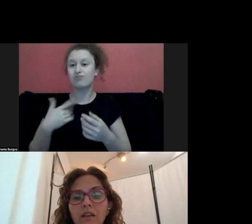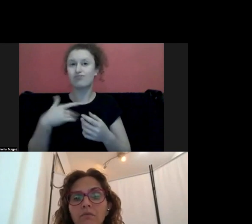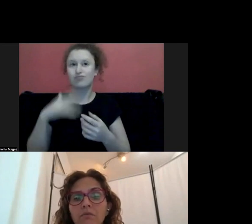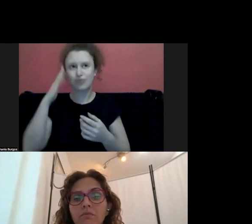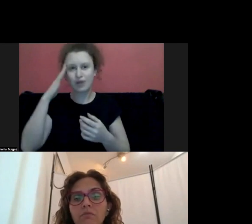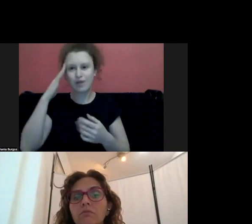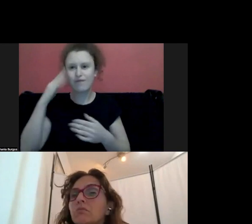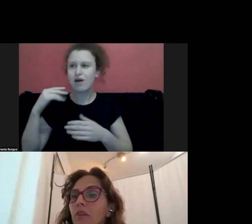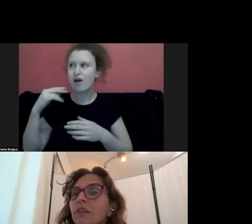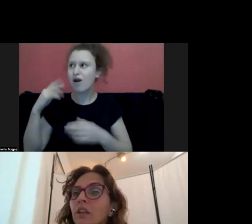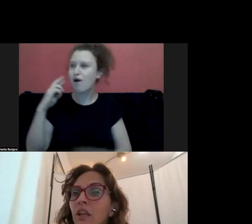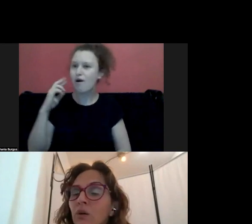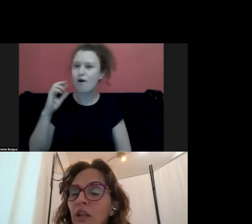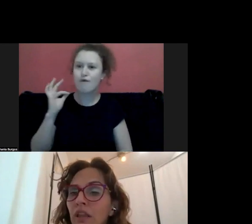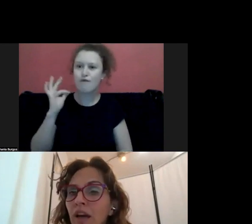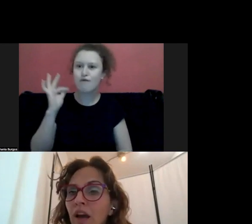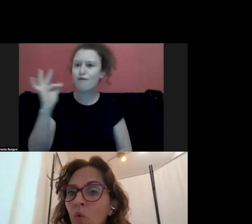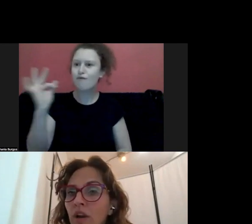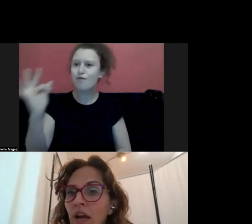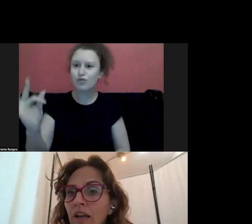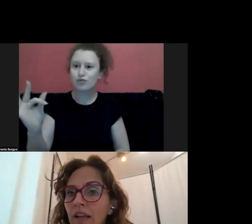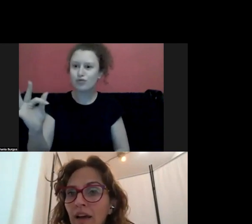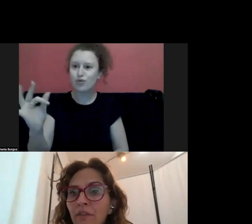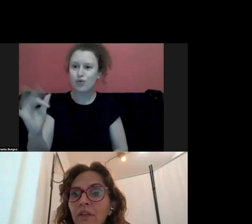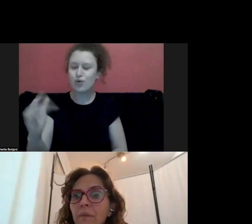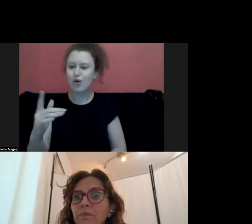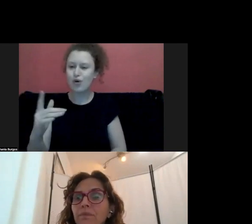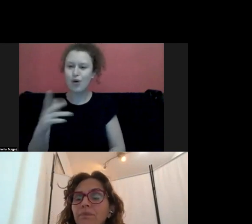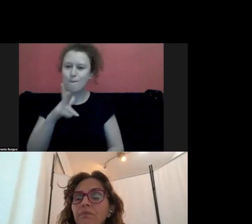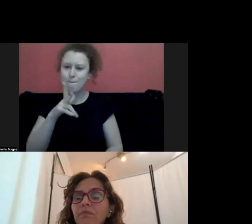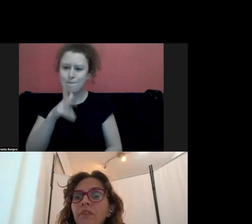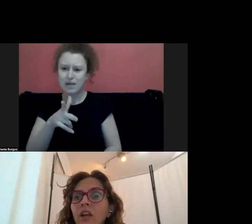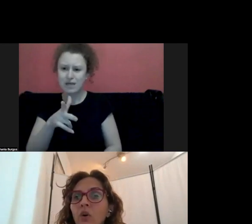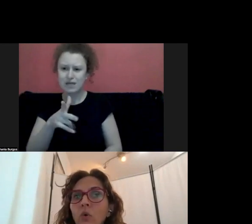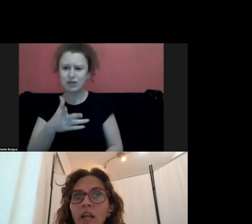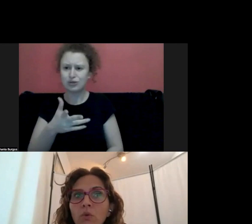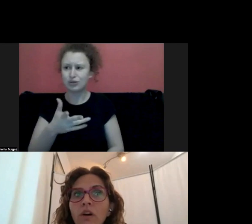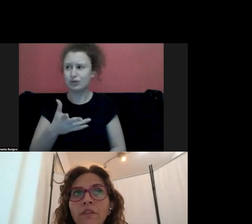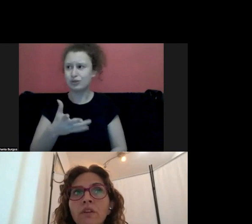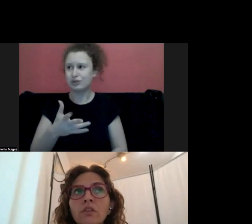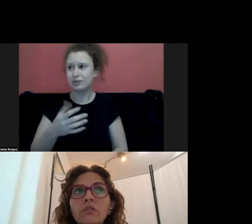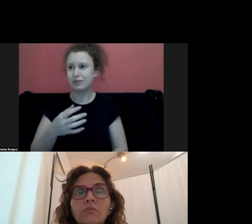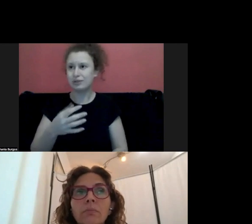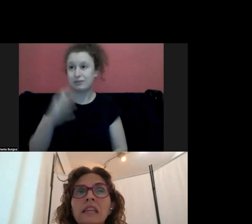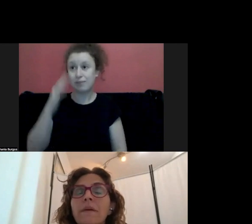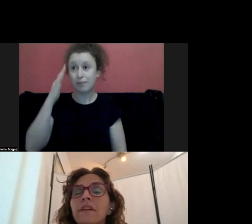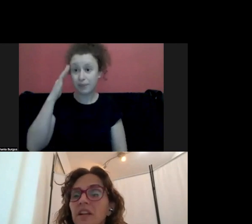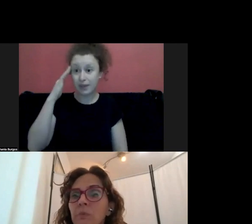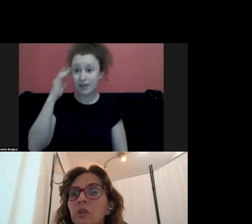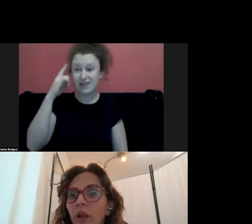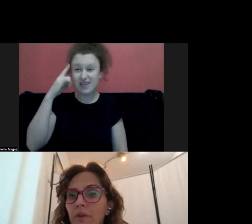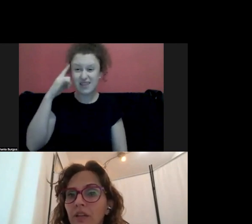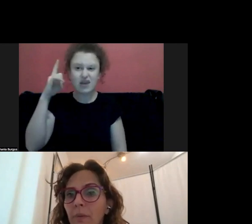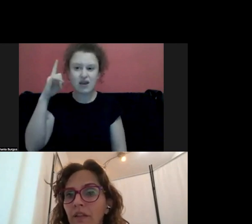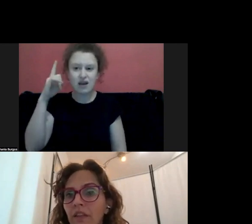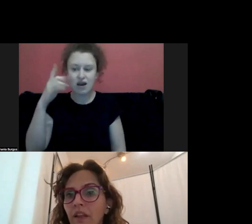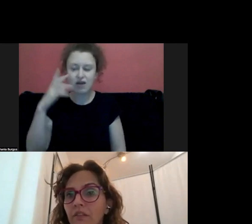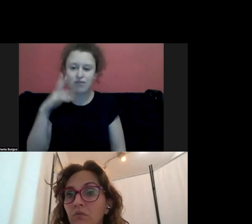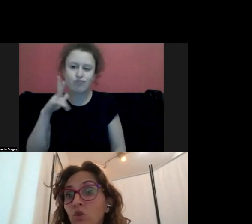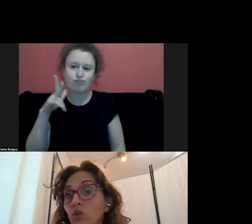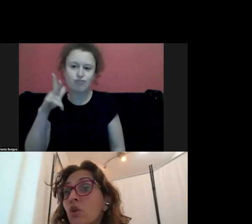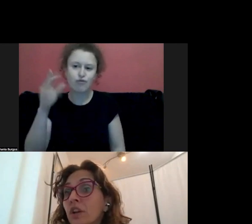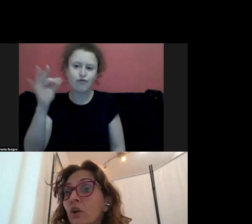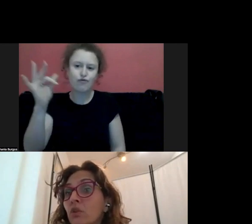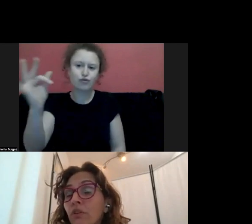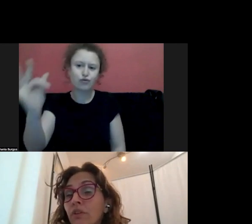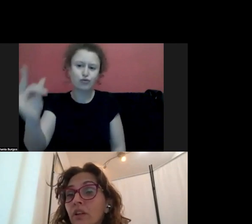porque han tenido quizá una crianza, una educación basada en el respeto a la discapacidad.